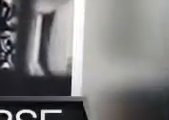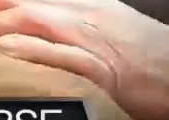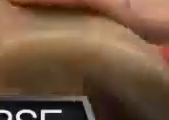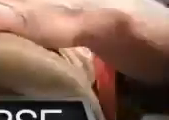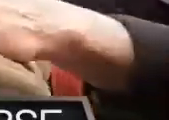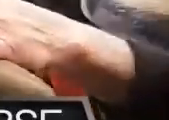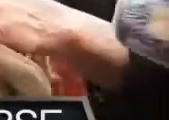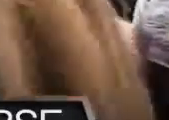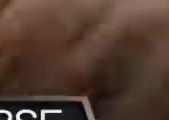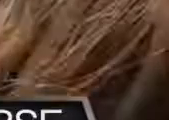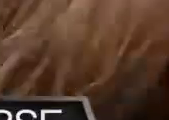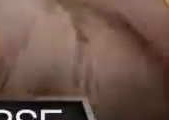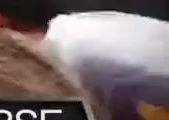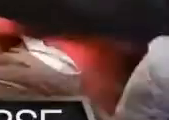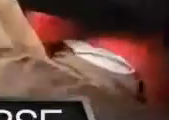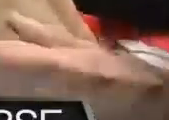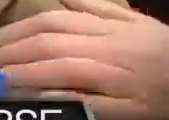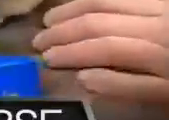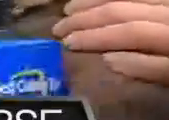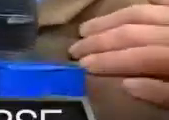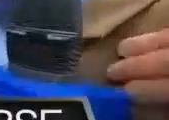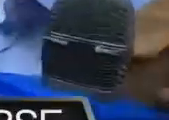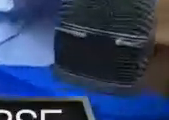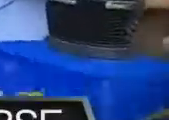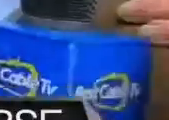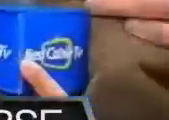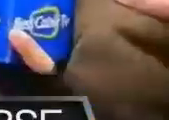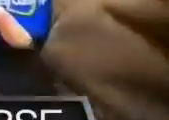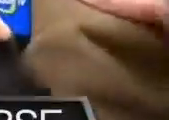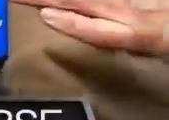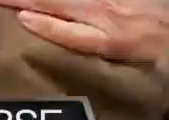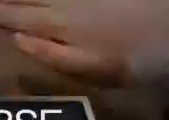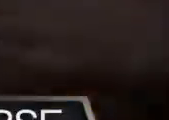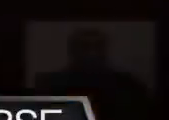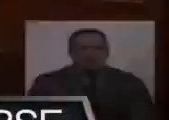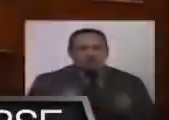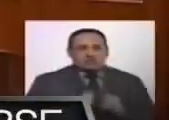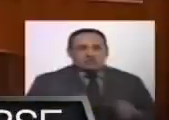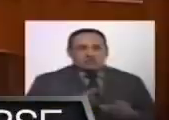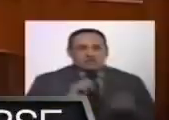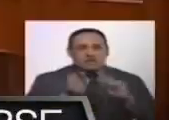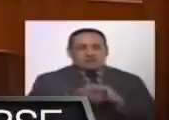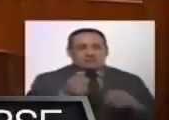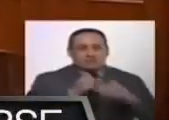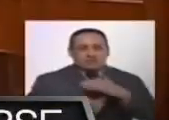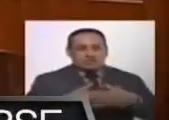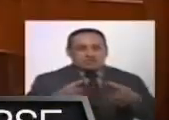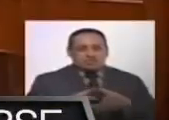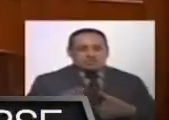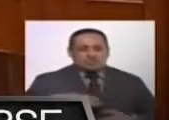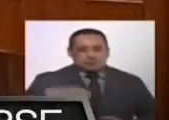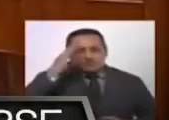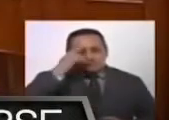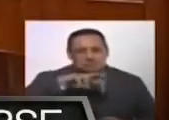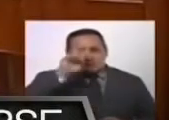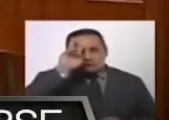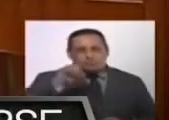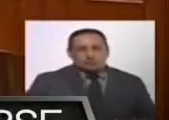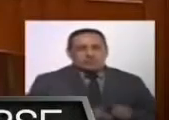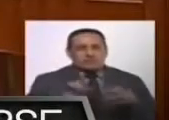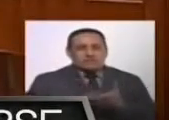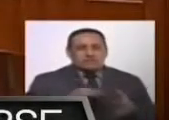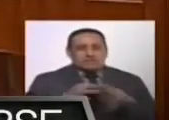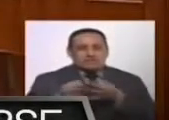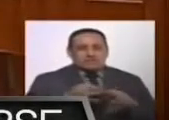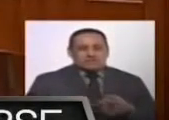denuncia contra el coronel Harvey Colchado. Con relación a cambios al interior de nuestra Policía Nacional de Perú, debo